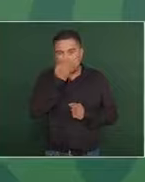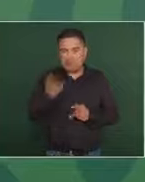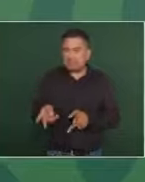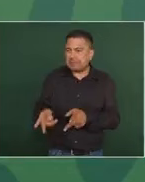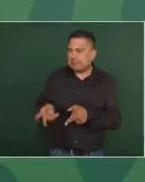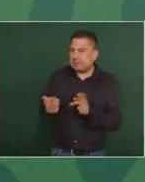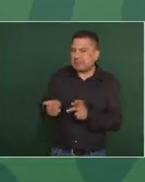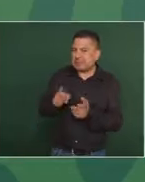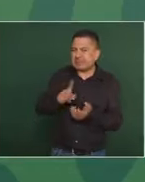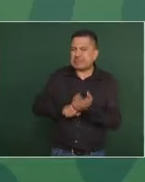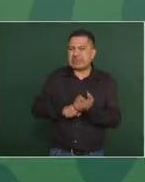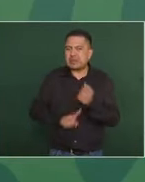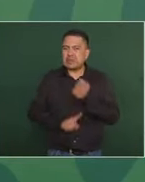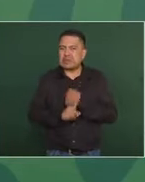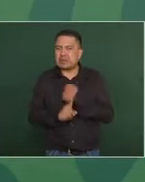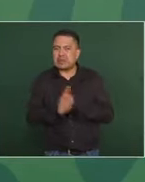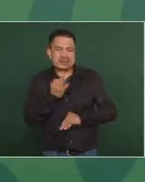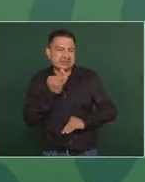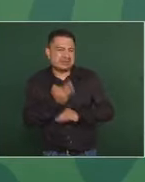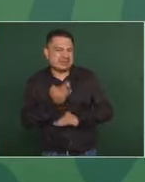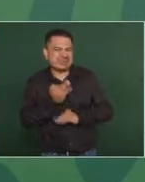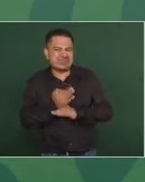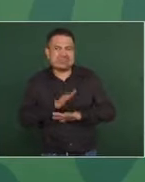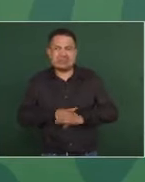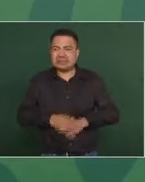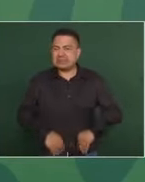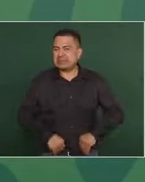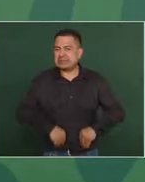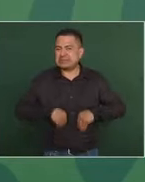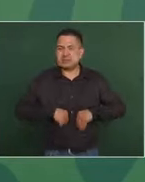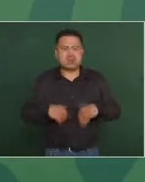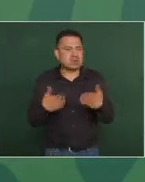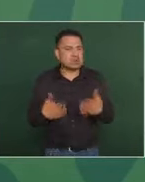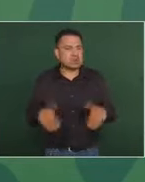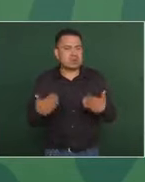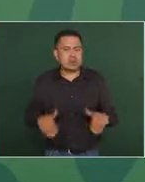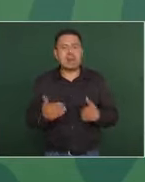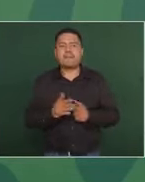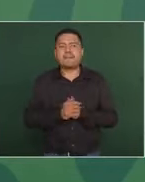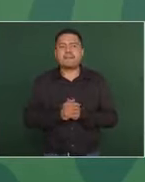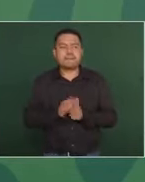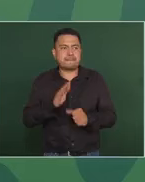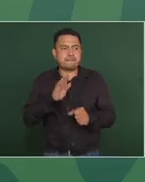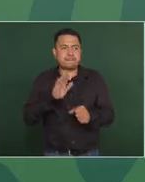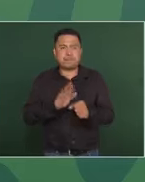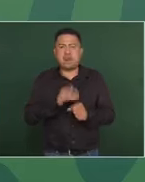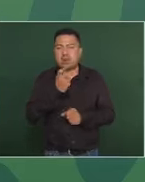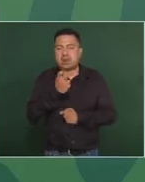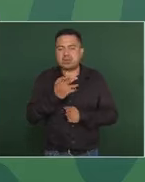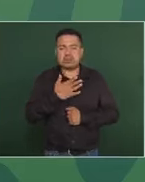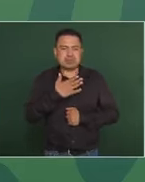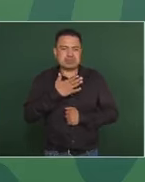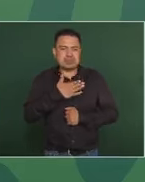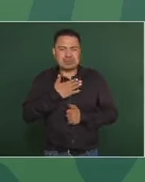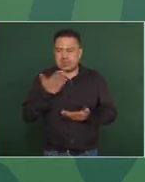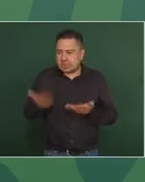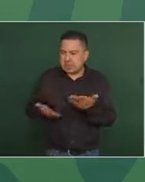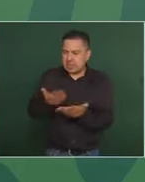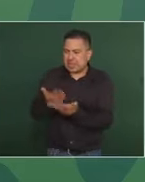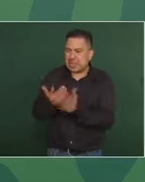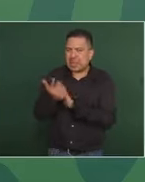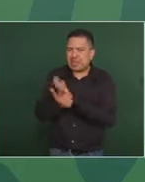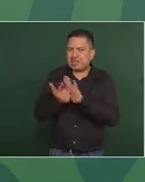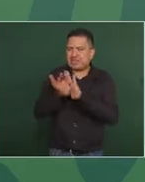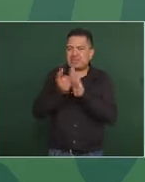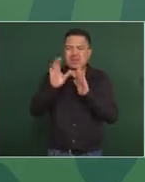un problema que estamos enfrentando. Por eso, una de mis iniciativas de reforma